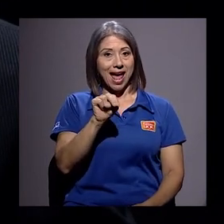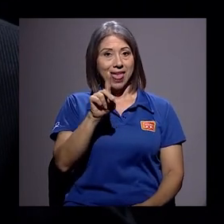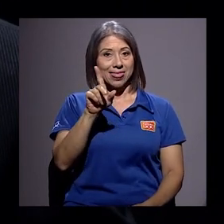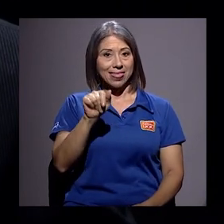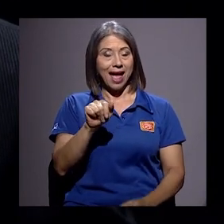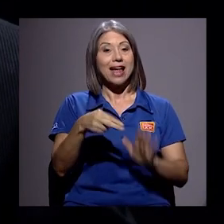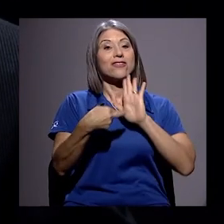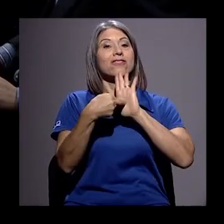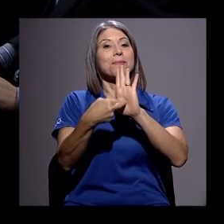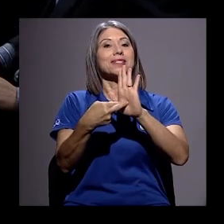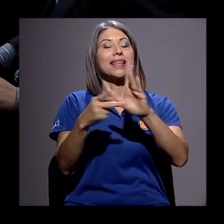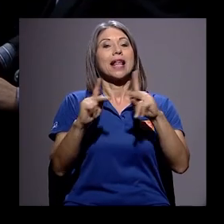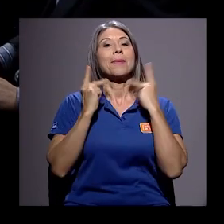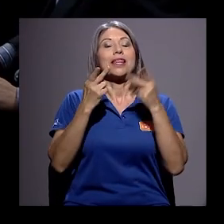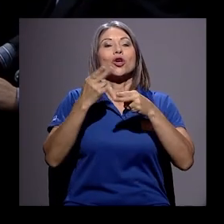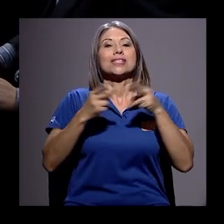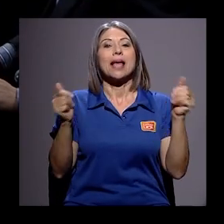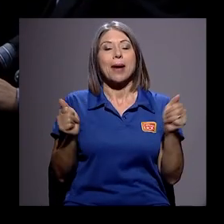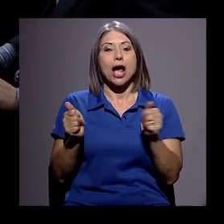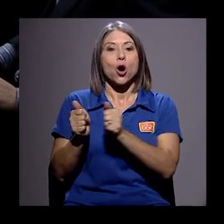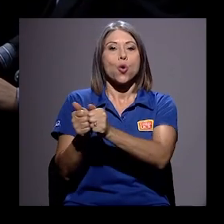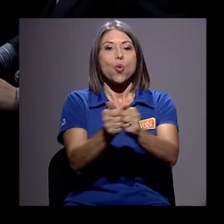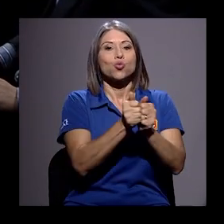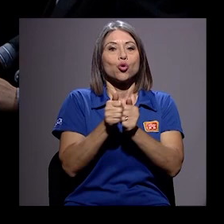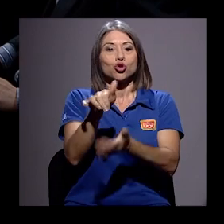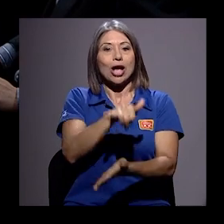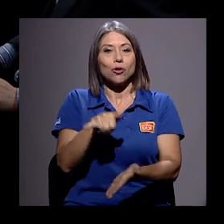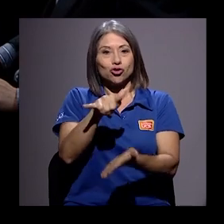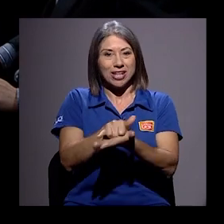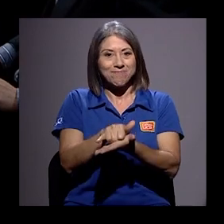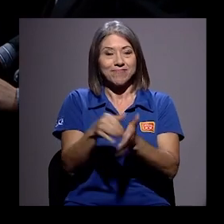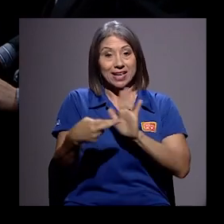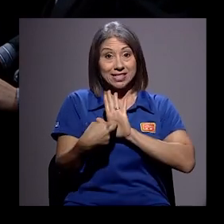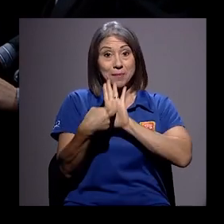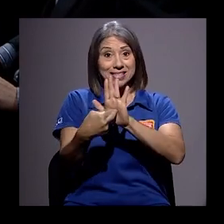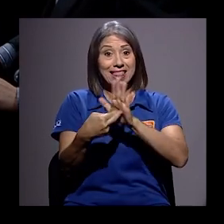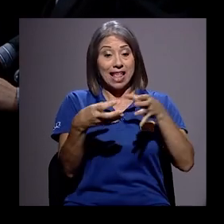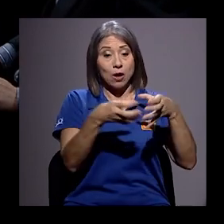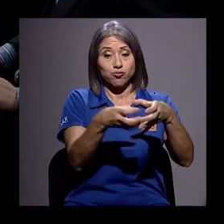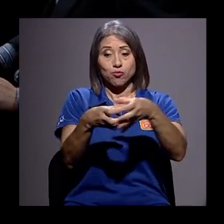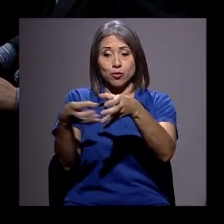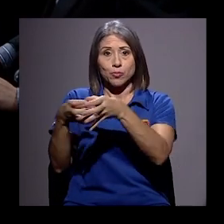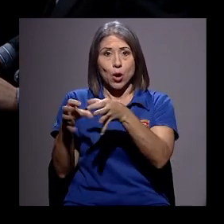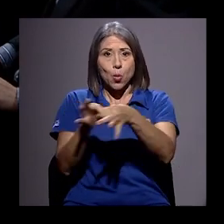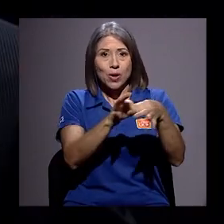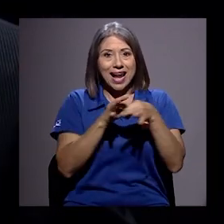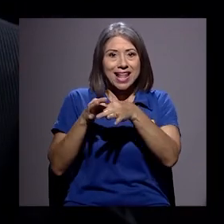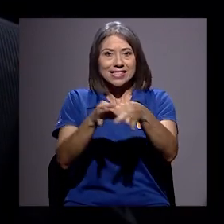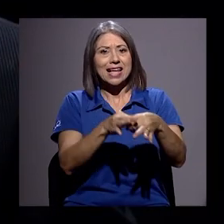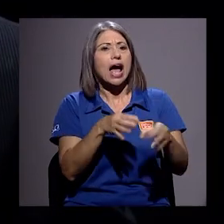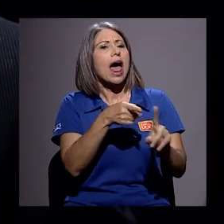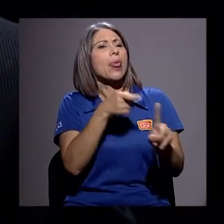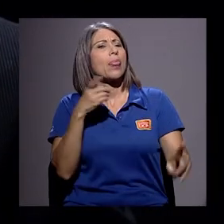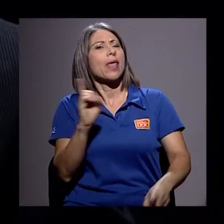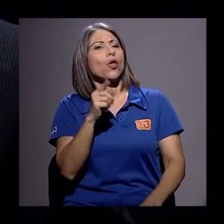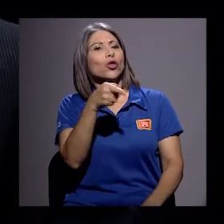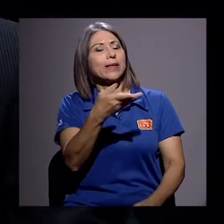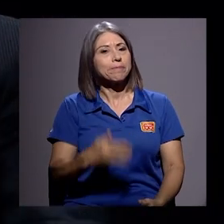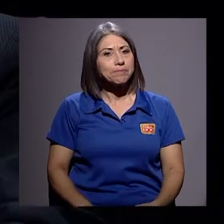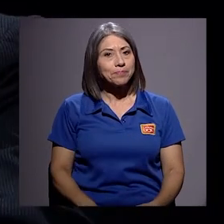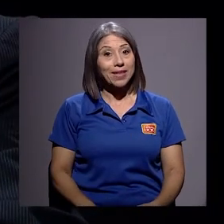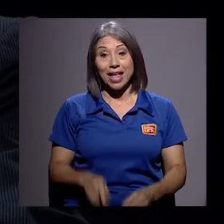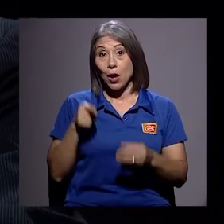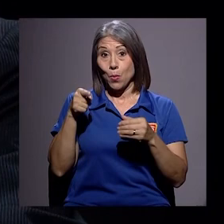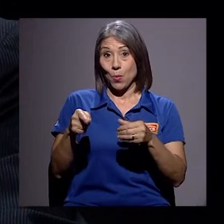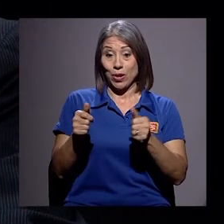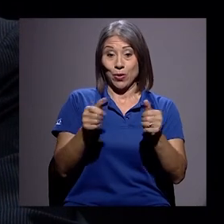partido juntos sanjosé y que en este caso en particular representa una alianza de donde viene don diego bueno esa